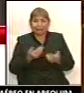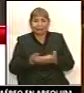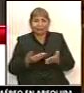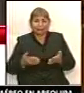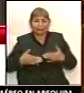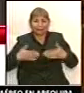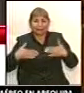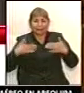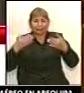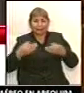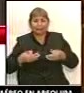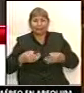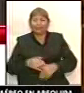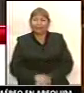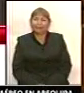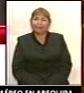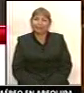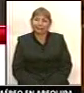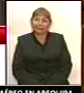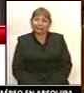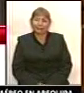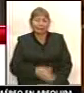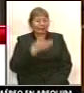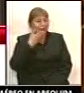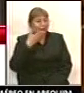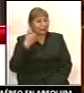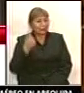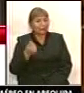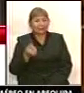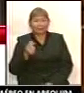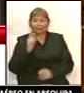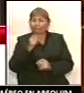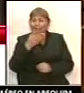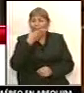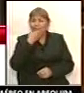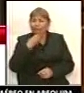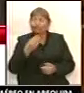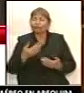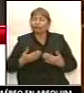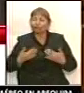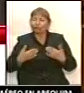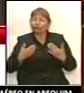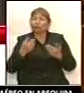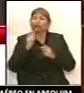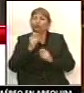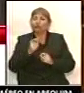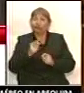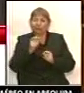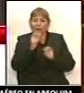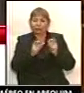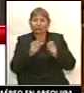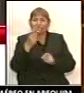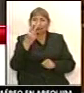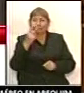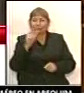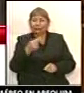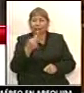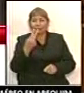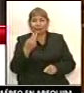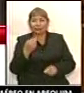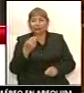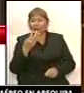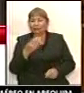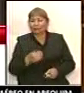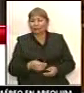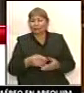feliz decisión. Es el mejor regalo de Navidad que le podemos hacer a esos 2.200.000